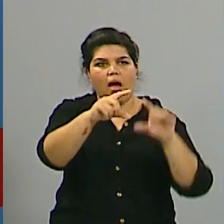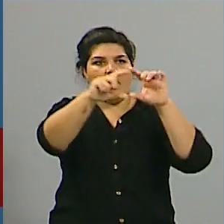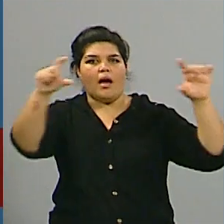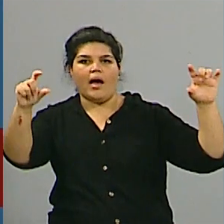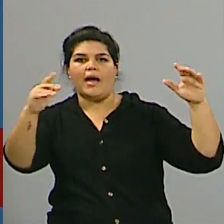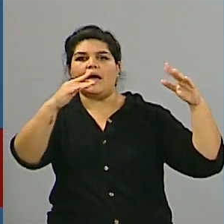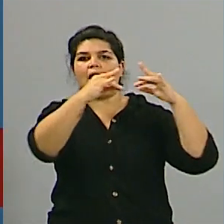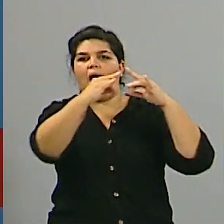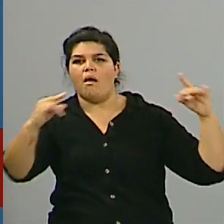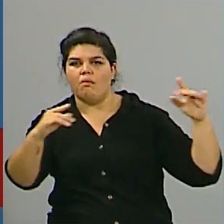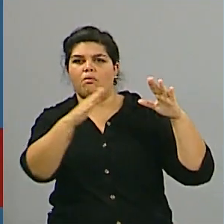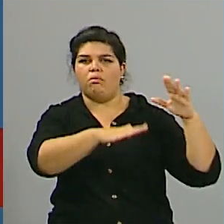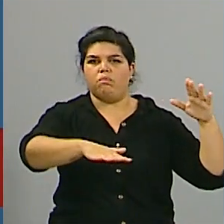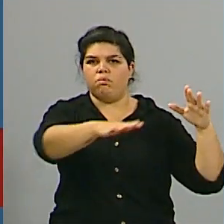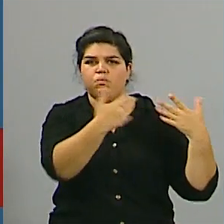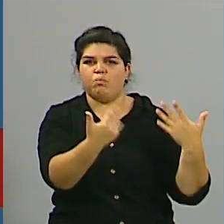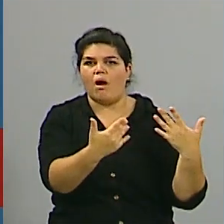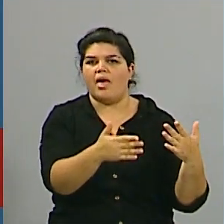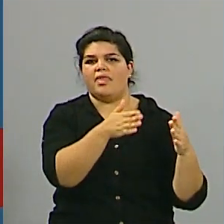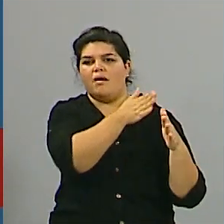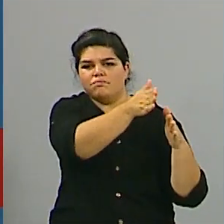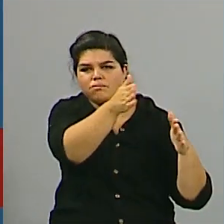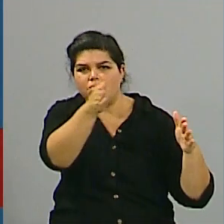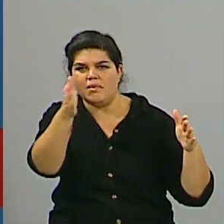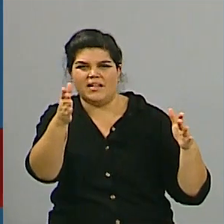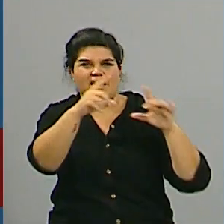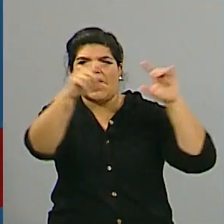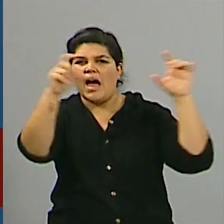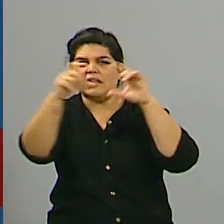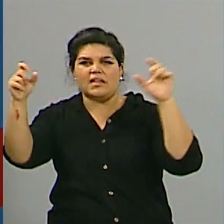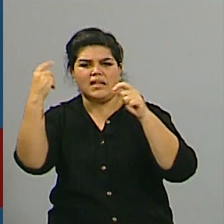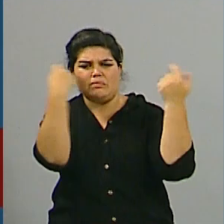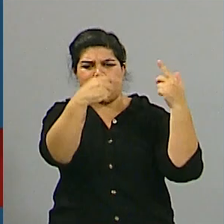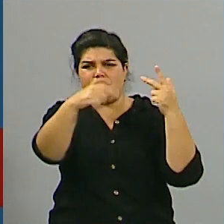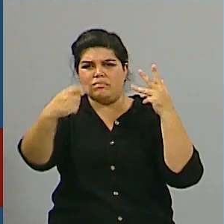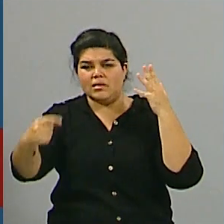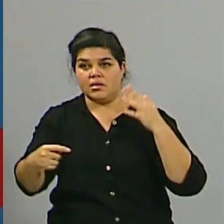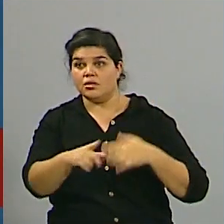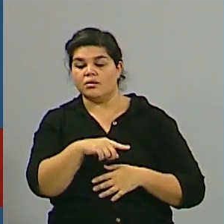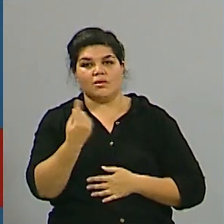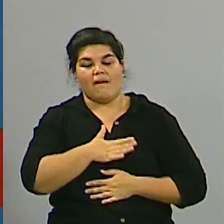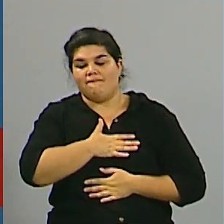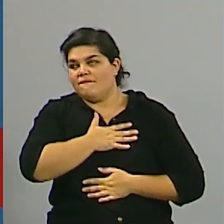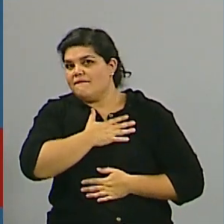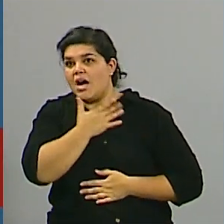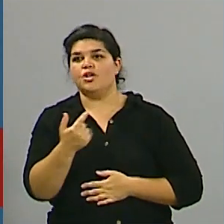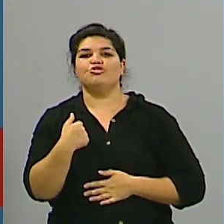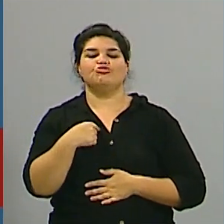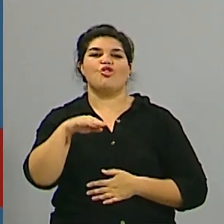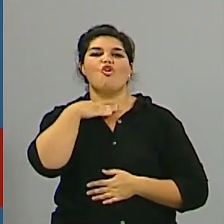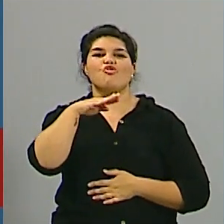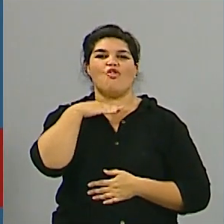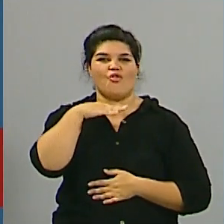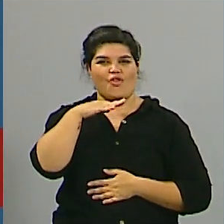Exacto. y realmente es un lugar, bueno, nosotras terminamos realmente muy enamoradas de Uspallata. Yo soy jujeña, vivo en Córdoba,